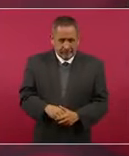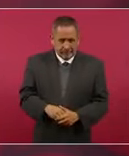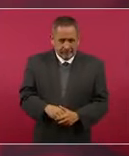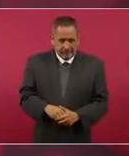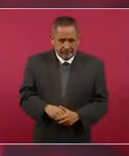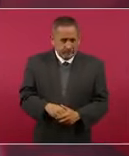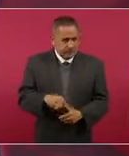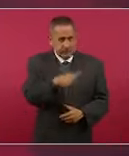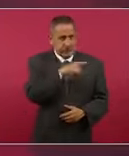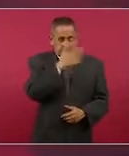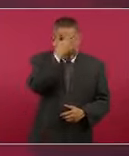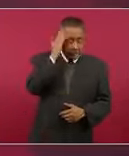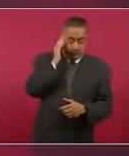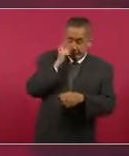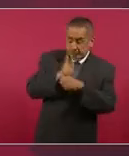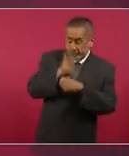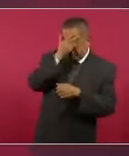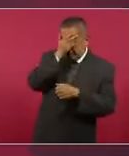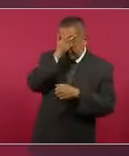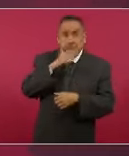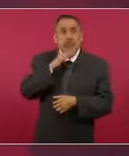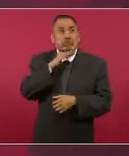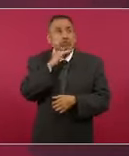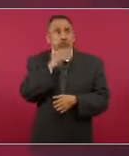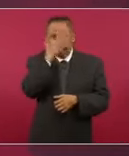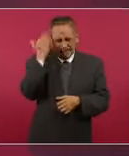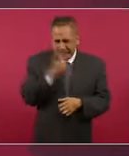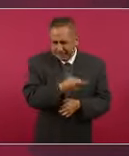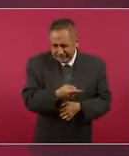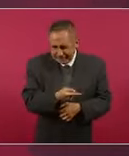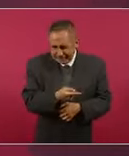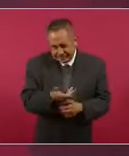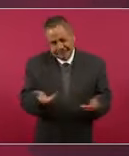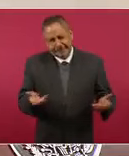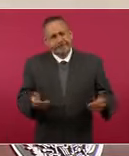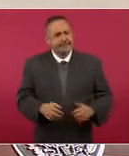No se daban cuenta, no sabían,